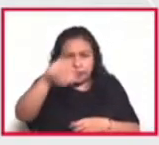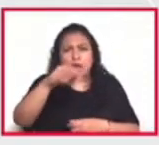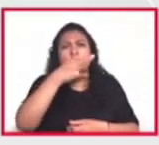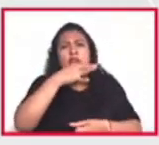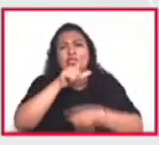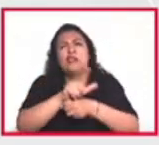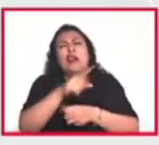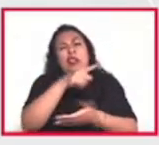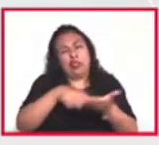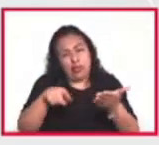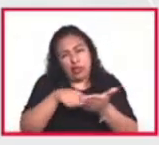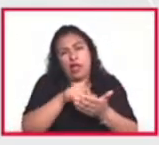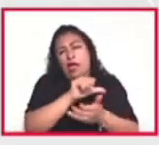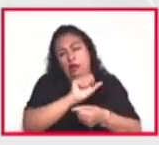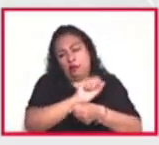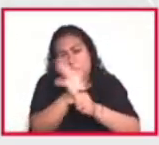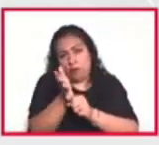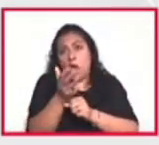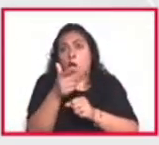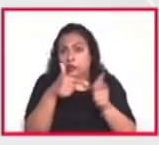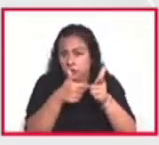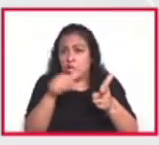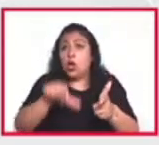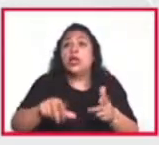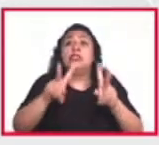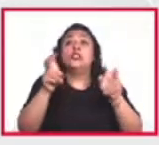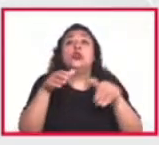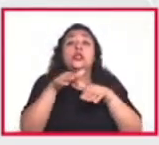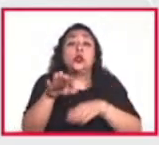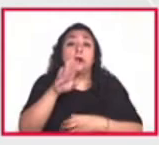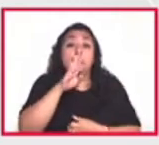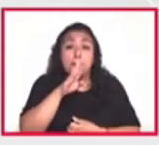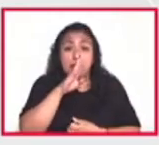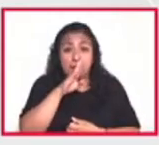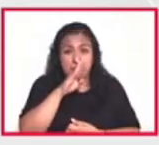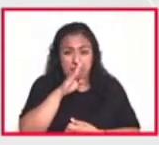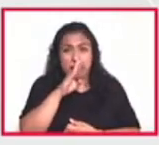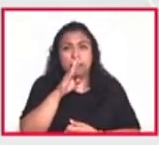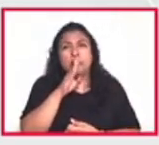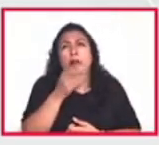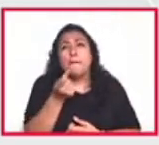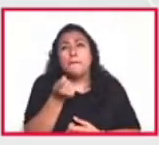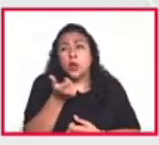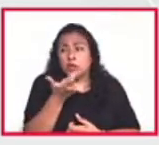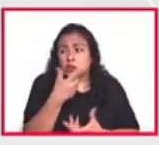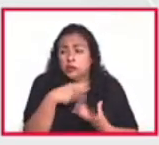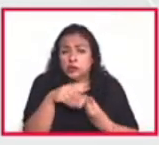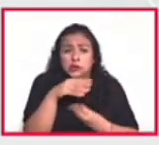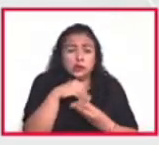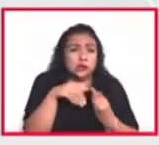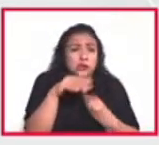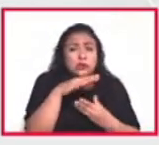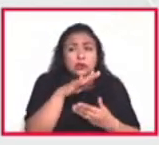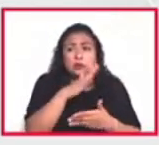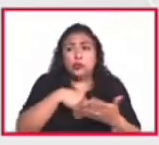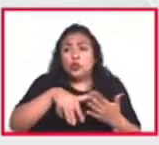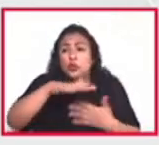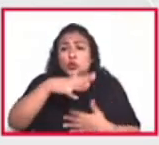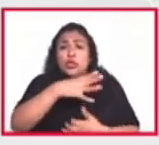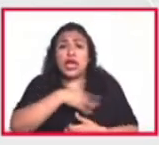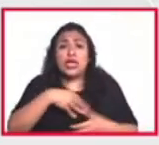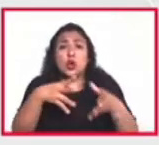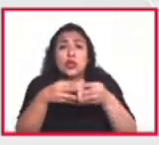y que cuenta una historia sobre una madre que, con los pocos recursos que tiene, va en busca de su hijo desaparecido,